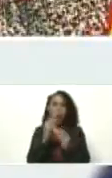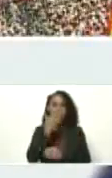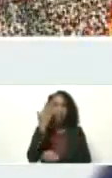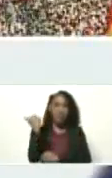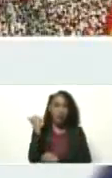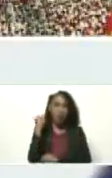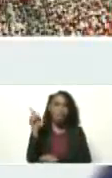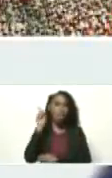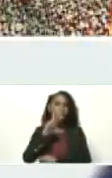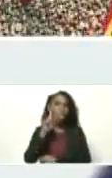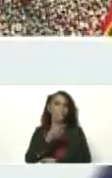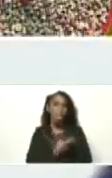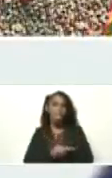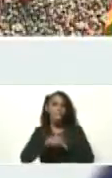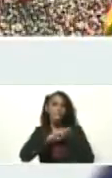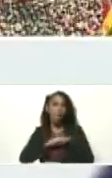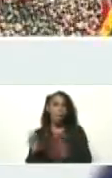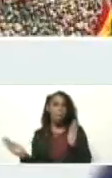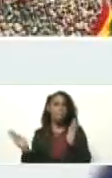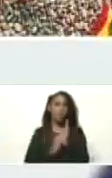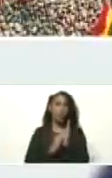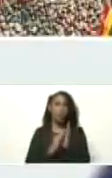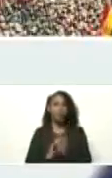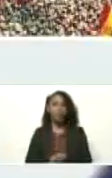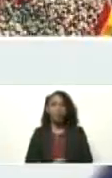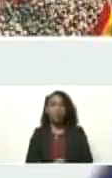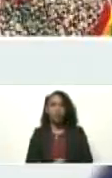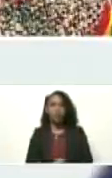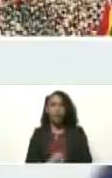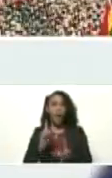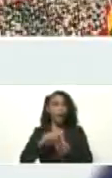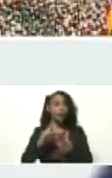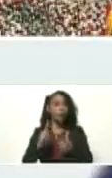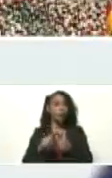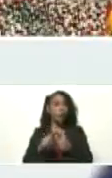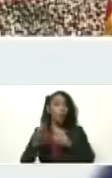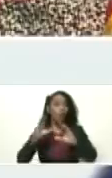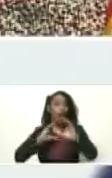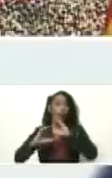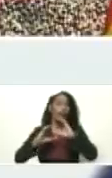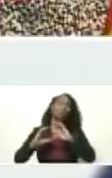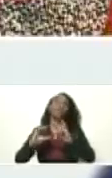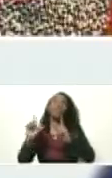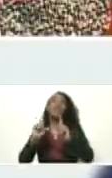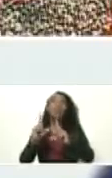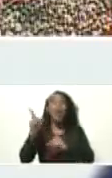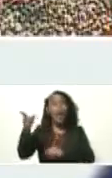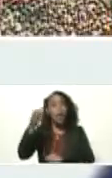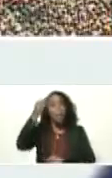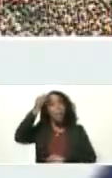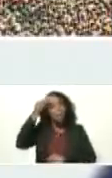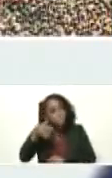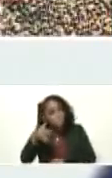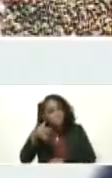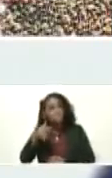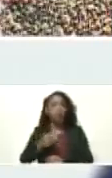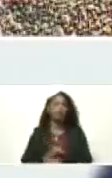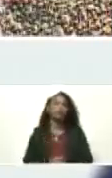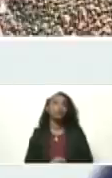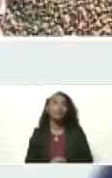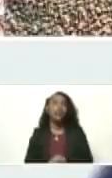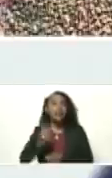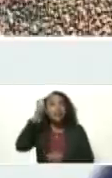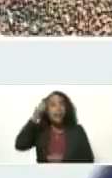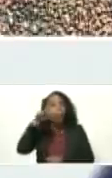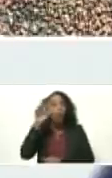las mentiras impuestas entonces por los medios de comunicación. Creyeron ellos que el